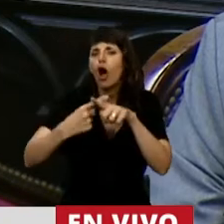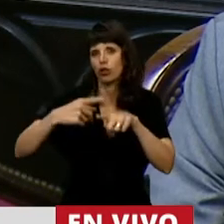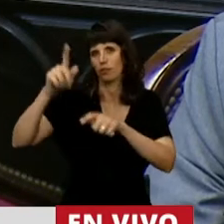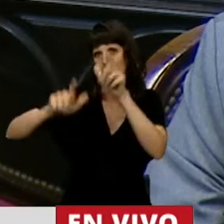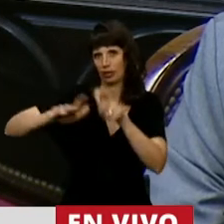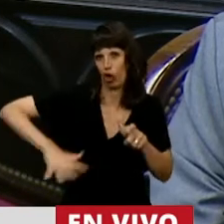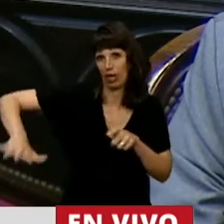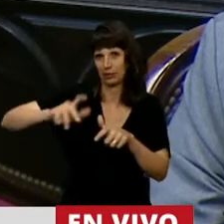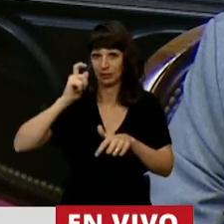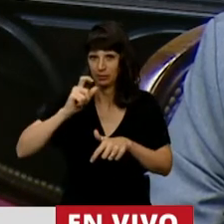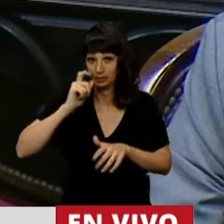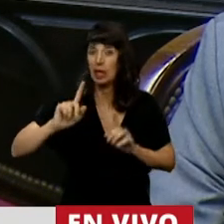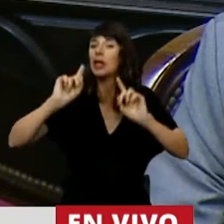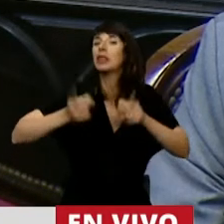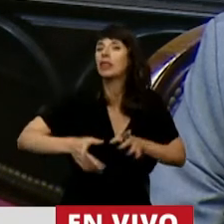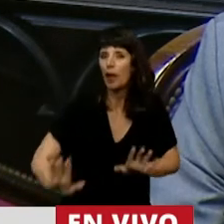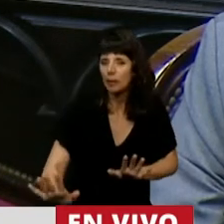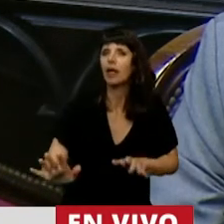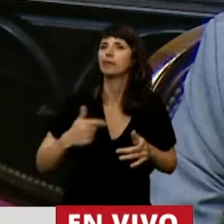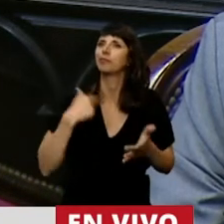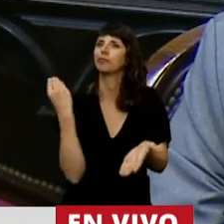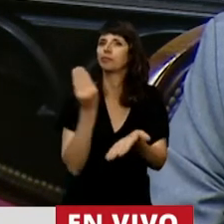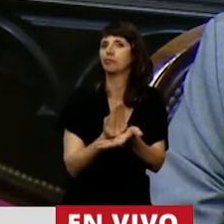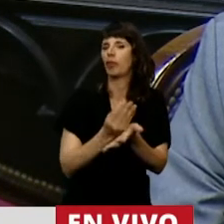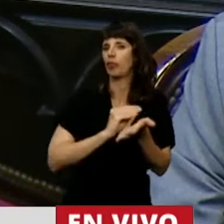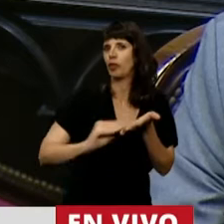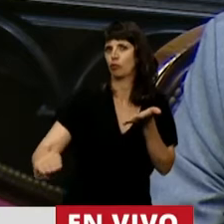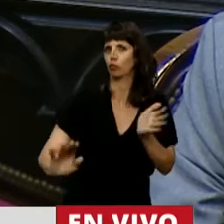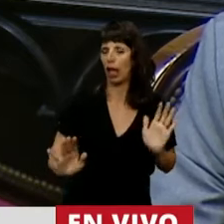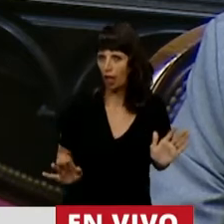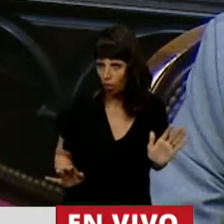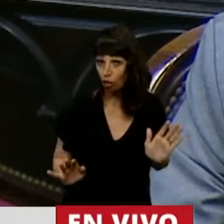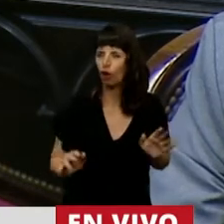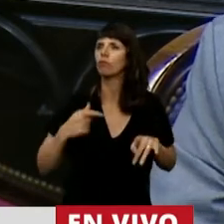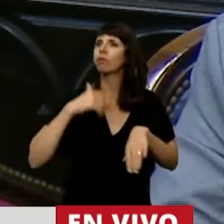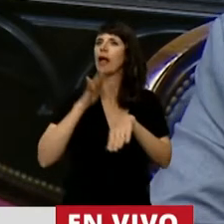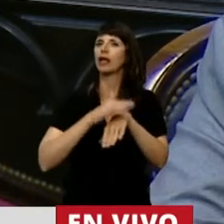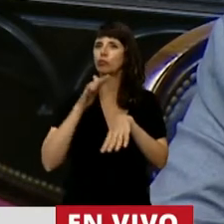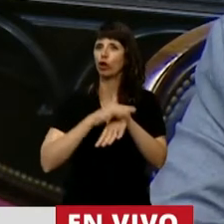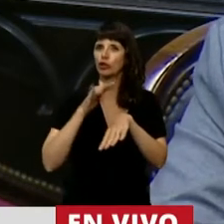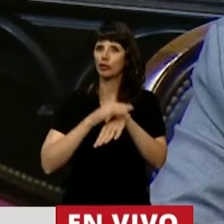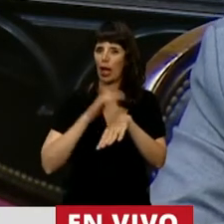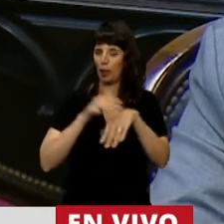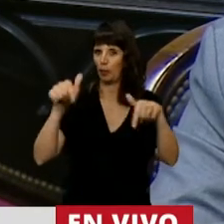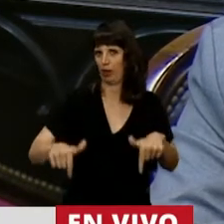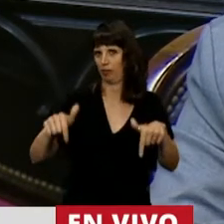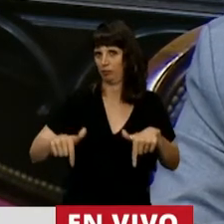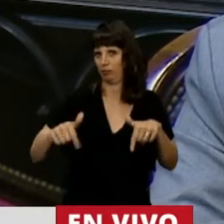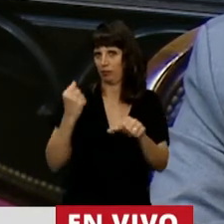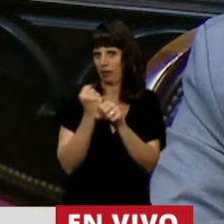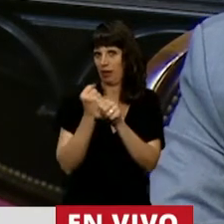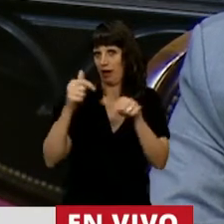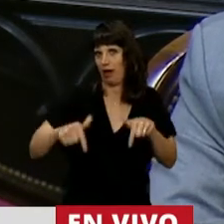como funcionario público, como diputado y con la responsabilidad que me toca actuar en este órgano